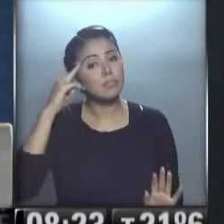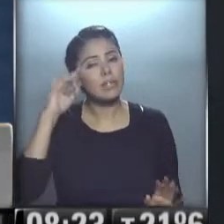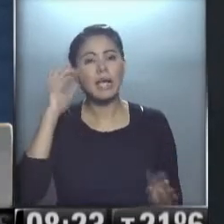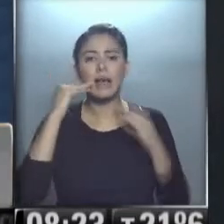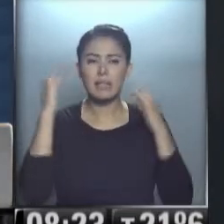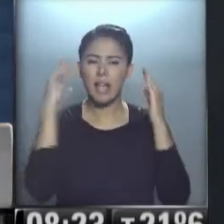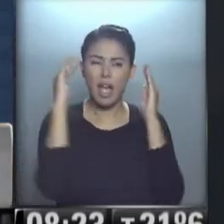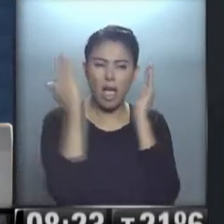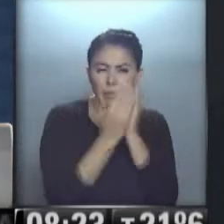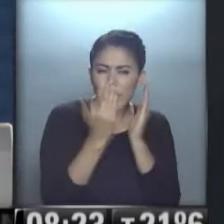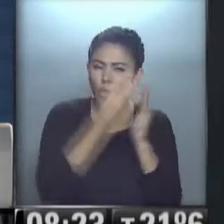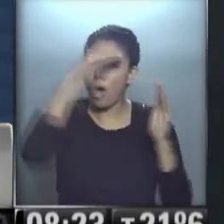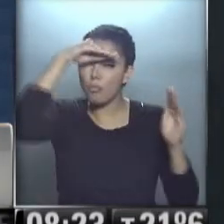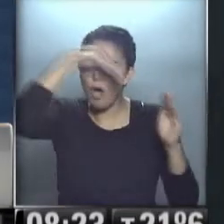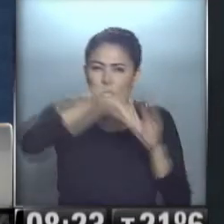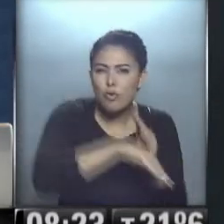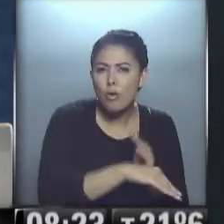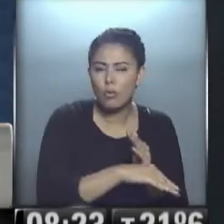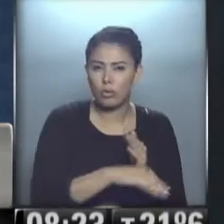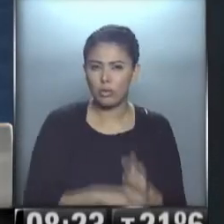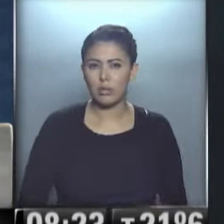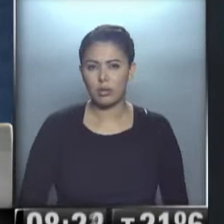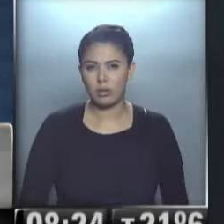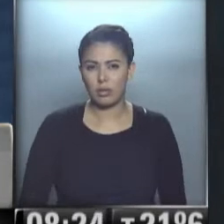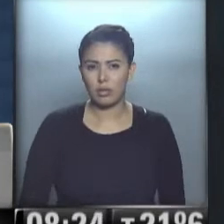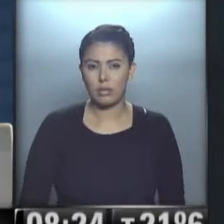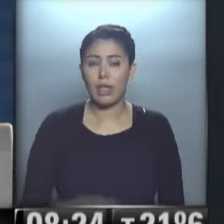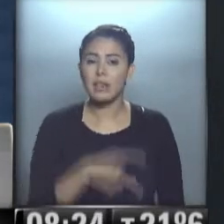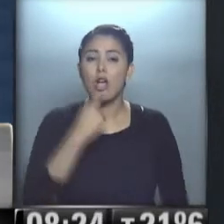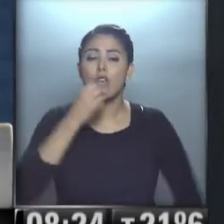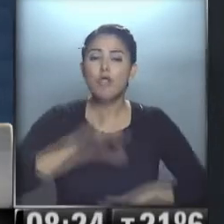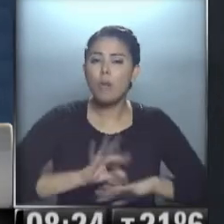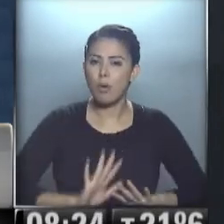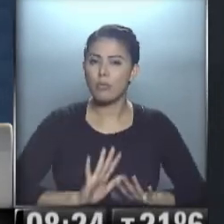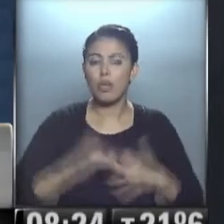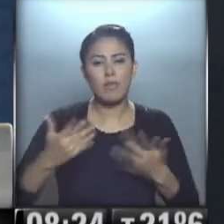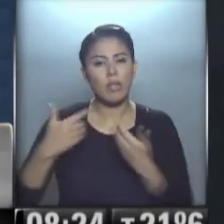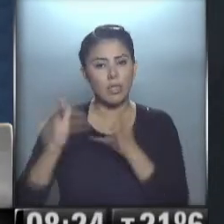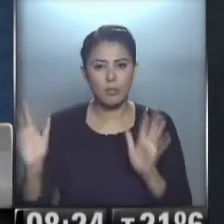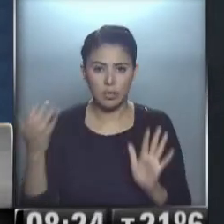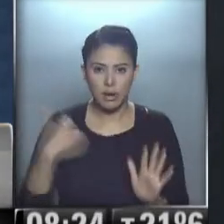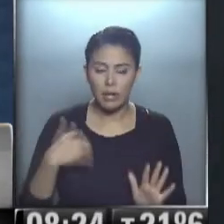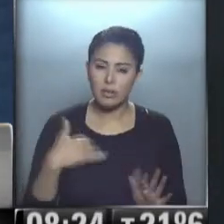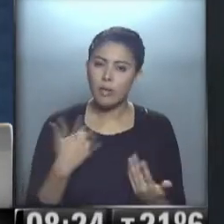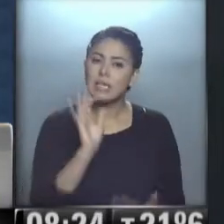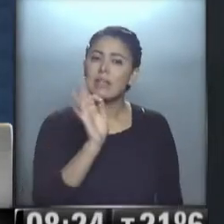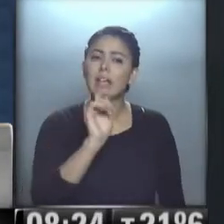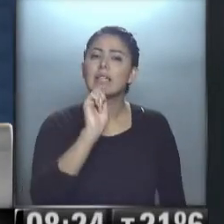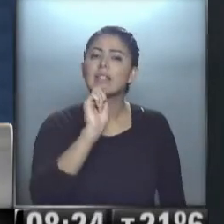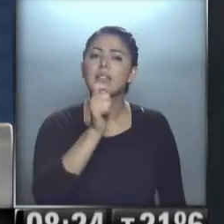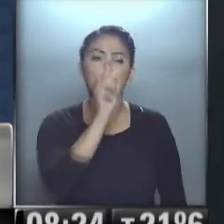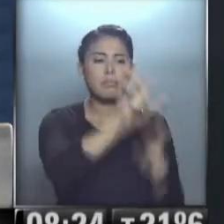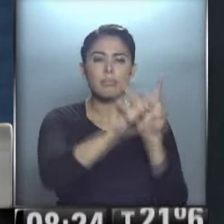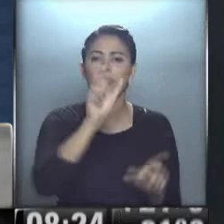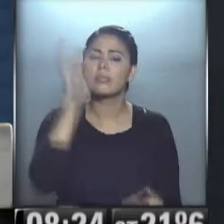investigación exhaustiva y profunda, que es verdaderamente el compromiso de la democracia argentina para identificar a aquellos